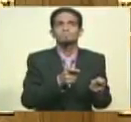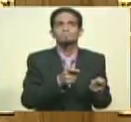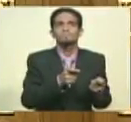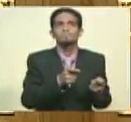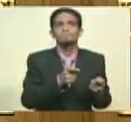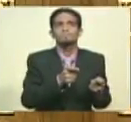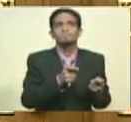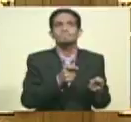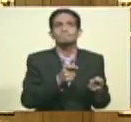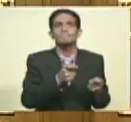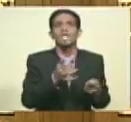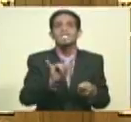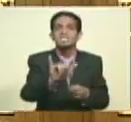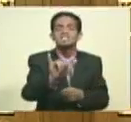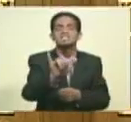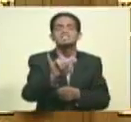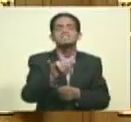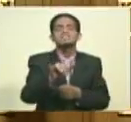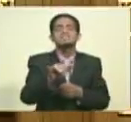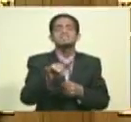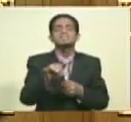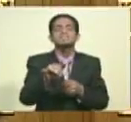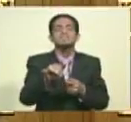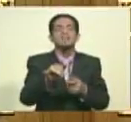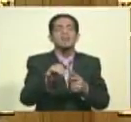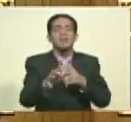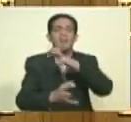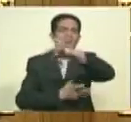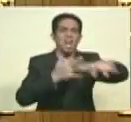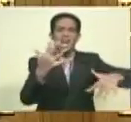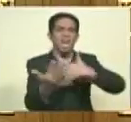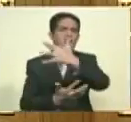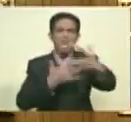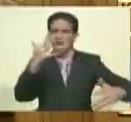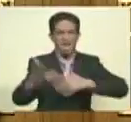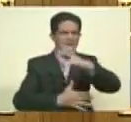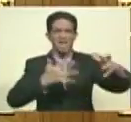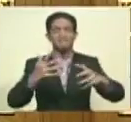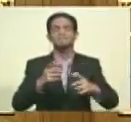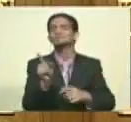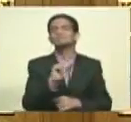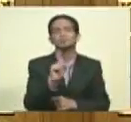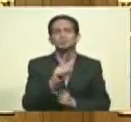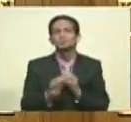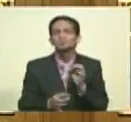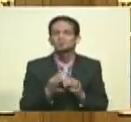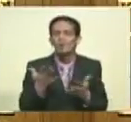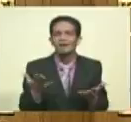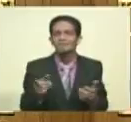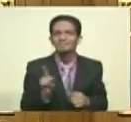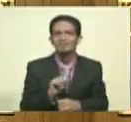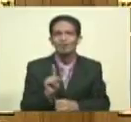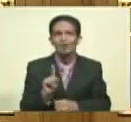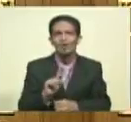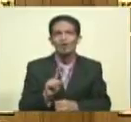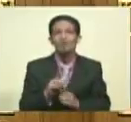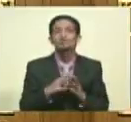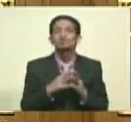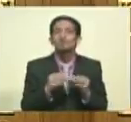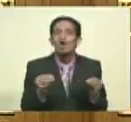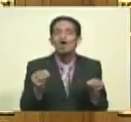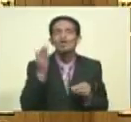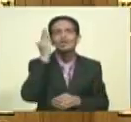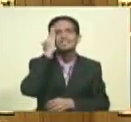llegó el hecho, llegaron los hechos de violencia. No, no fue casual, pues. Todos sabemos que